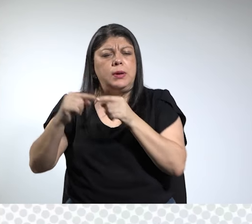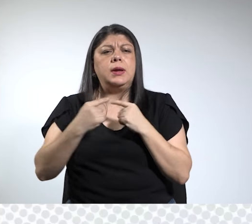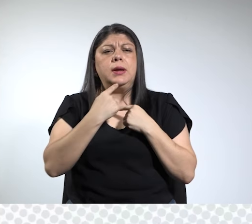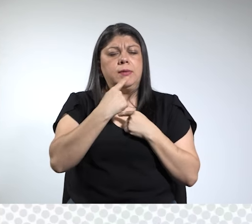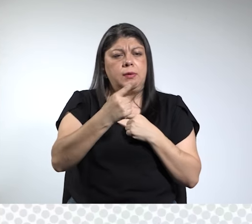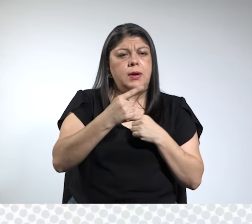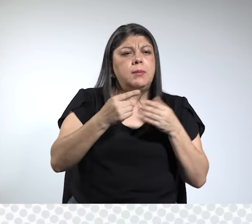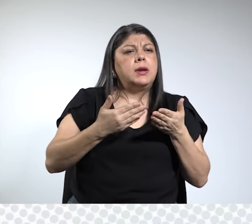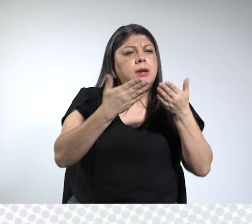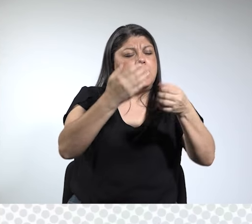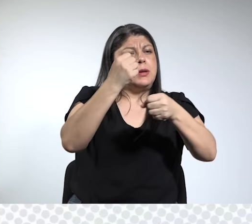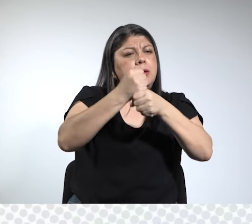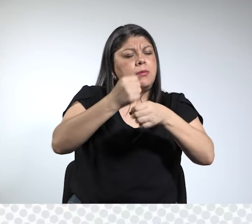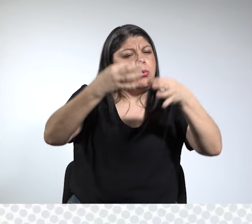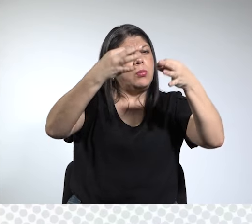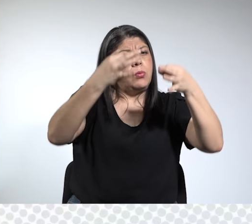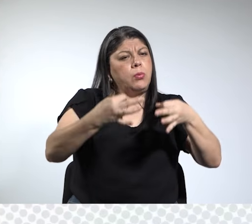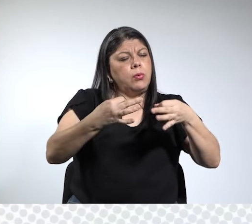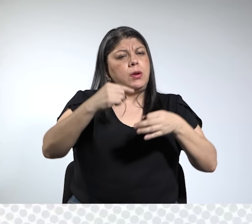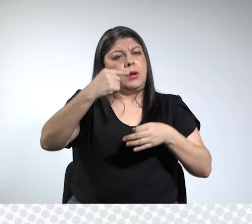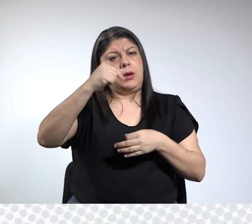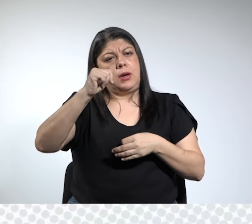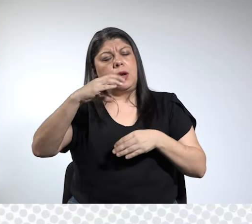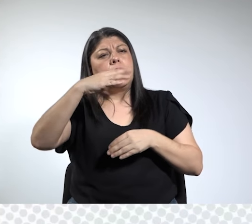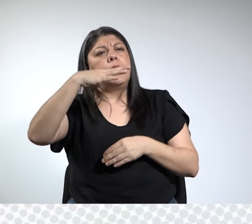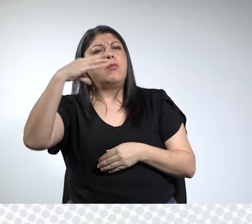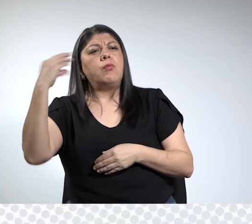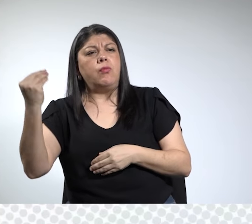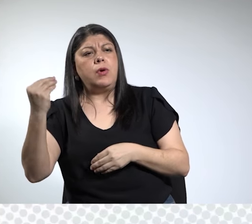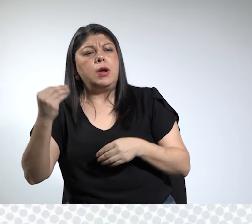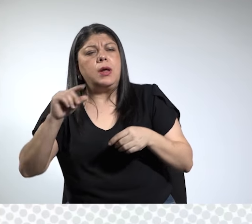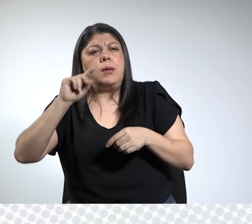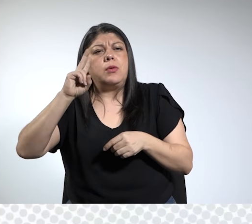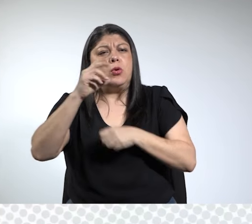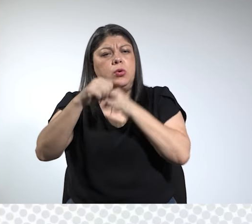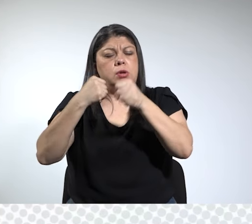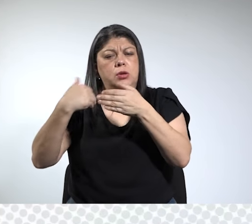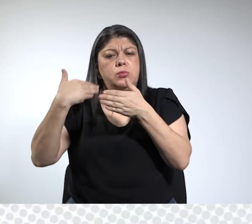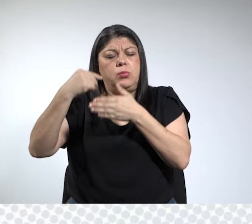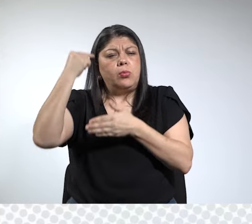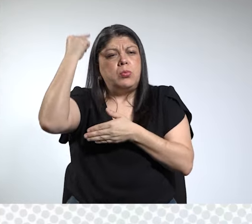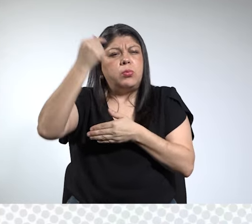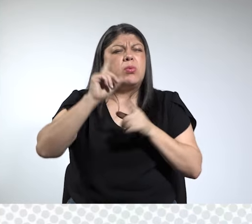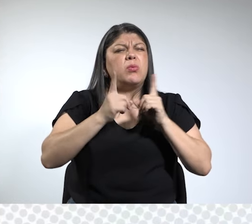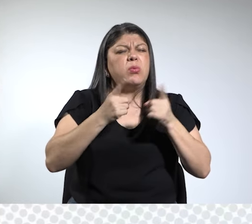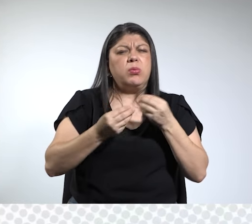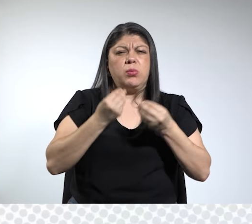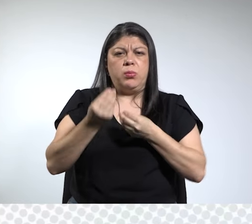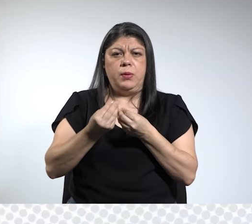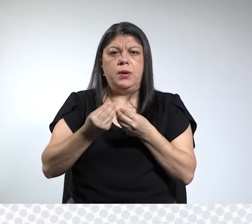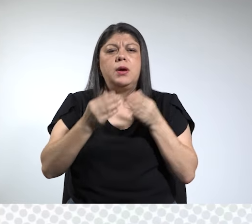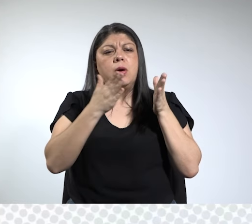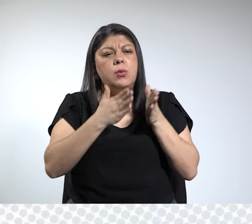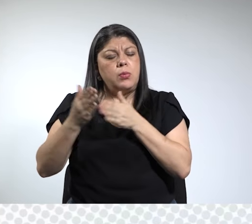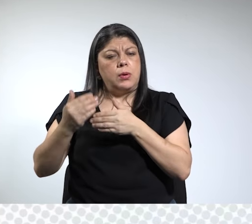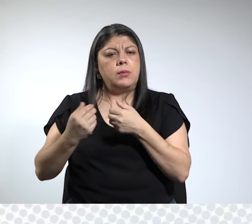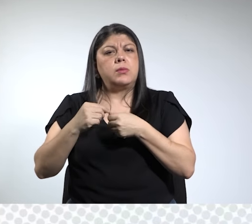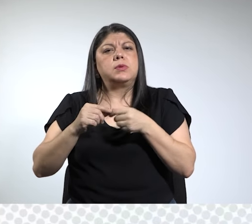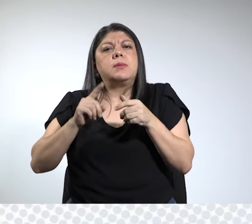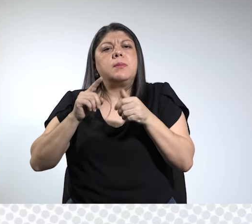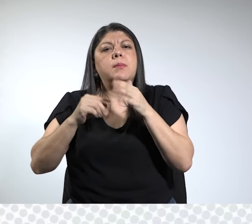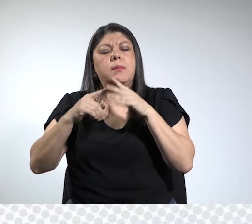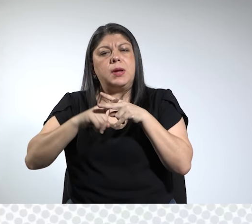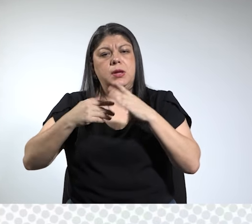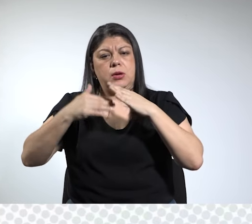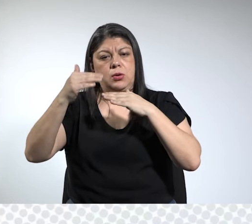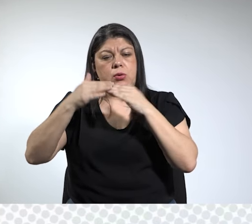para generar empleo digno fuera del gran área metropolitana en los primeros 2 años de gobierno? Se va a proceder de inmediato con la